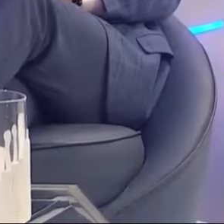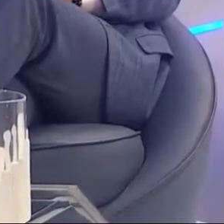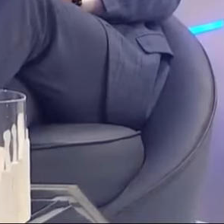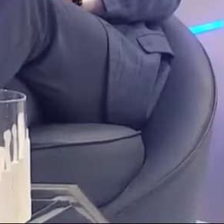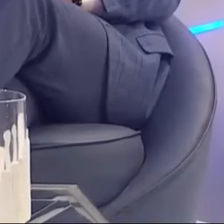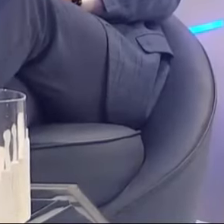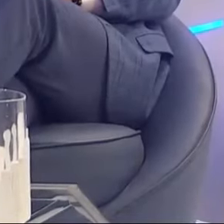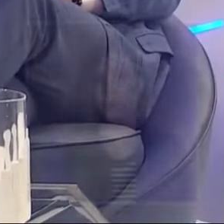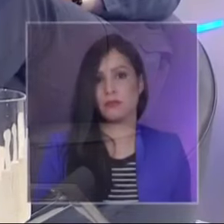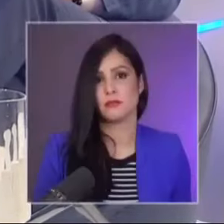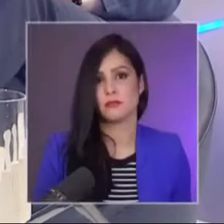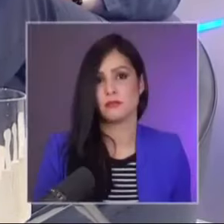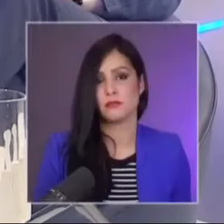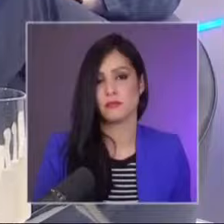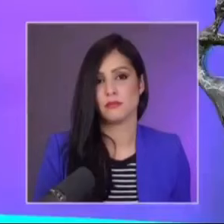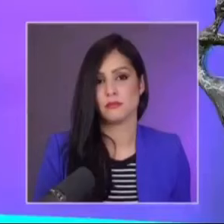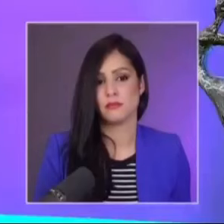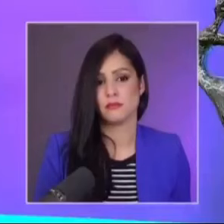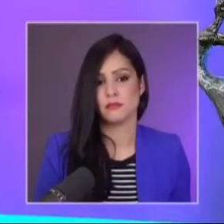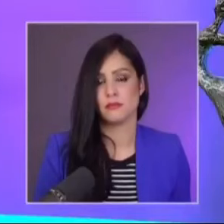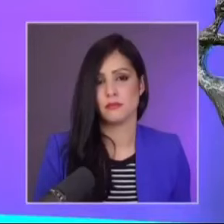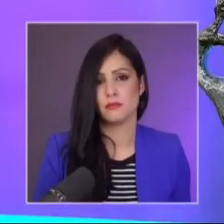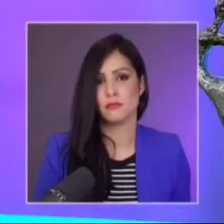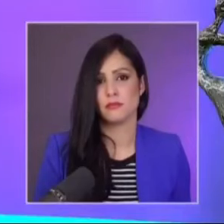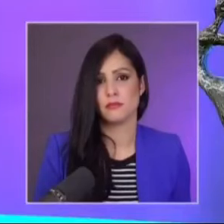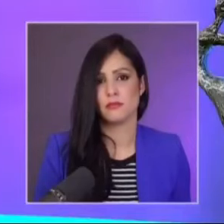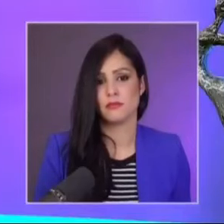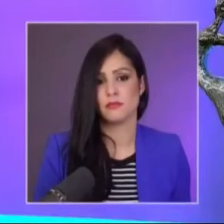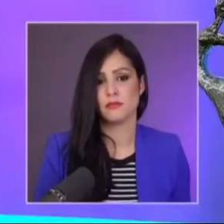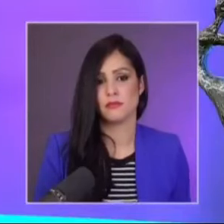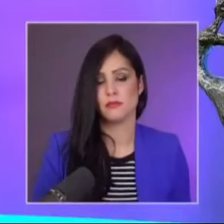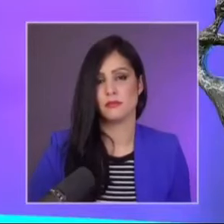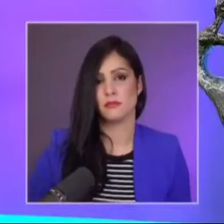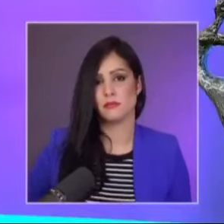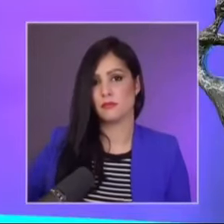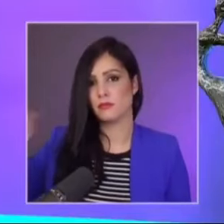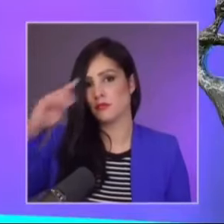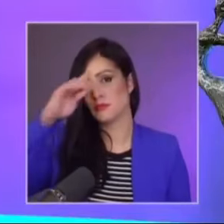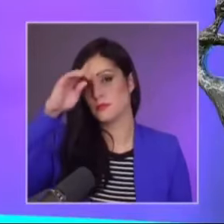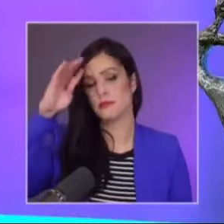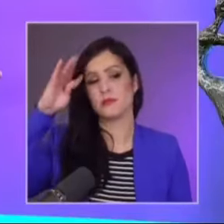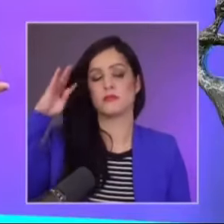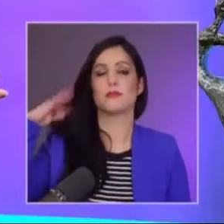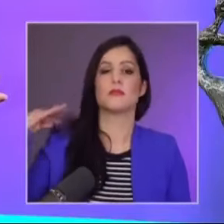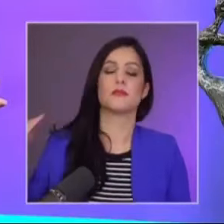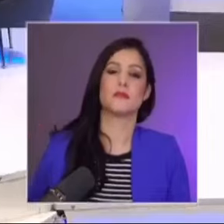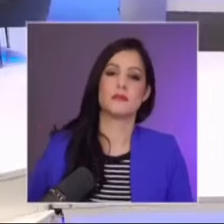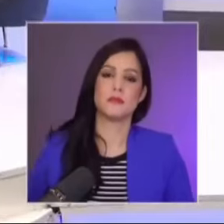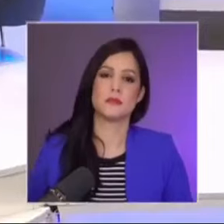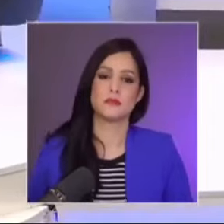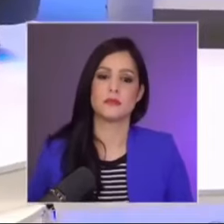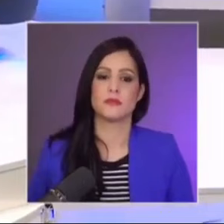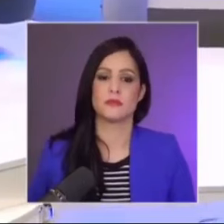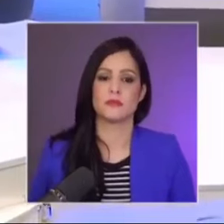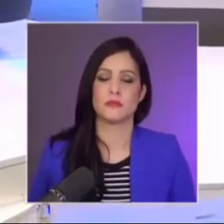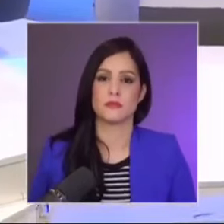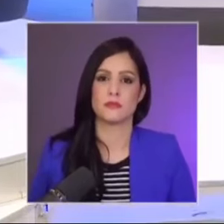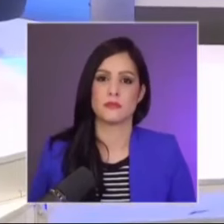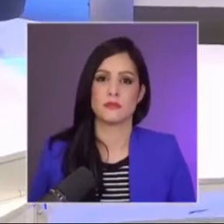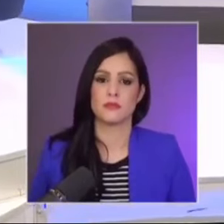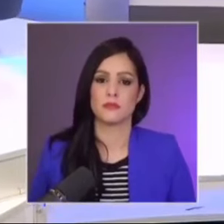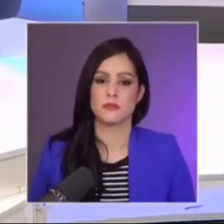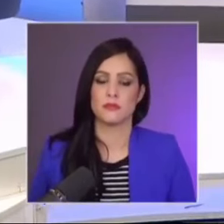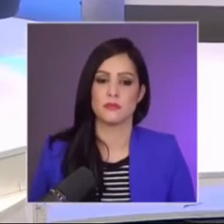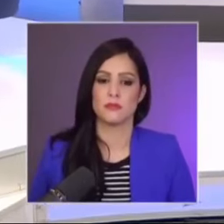vamos por favor consecuencias es como ellos dicen Si no hay consecuencias siguen pasando las cosas pero dos elementos que debemos